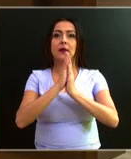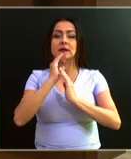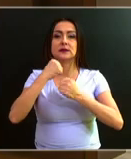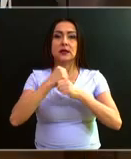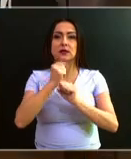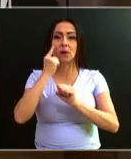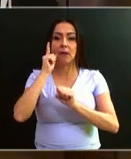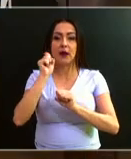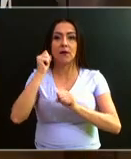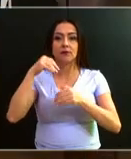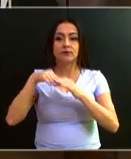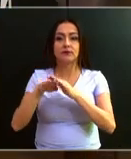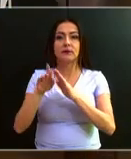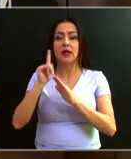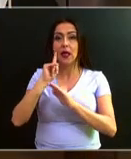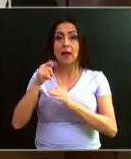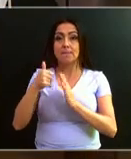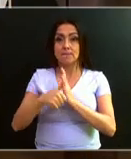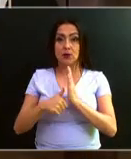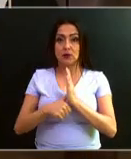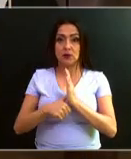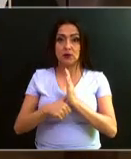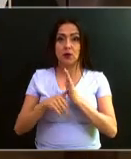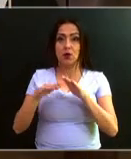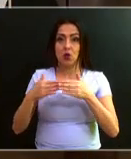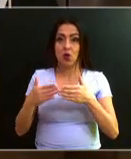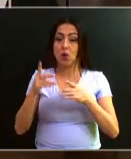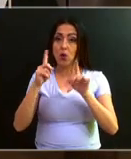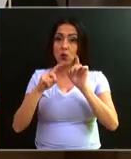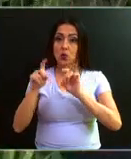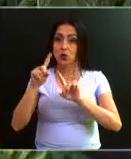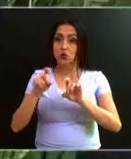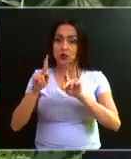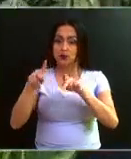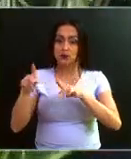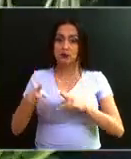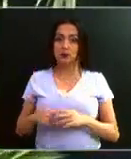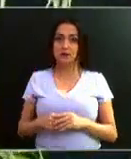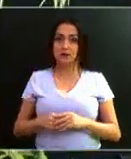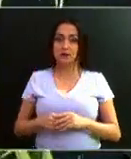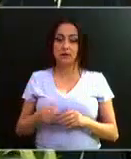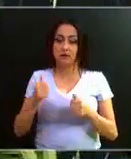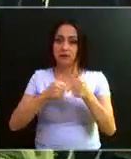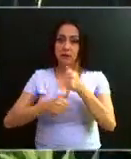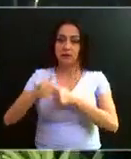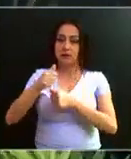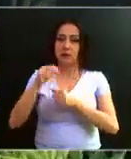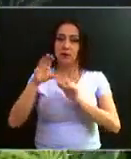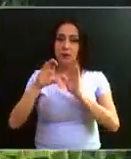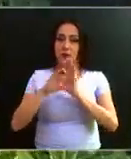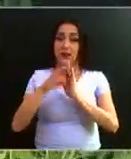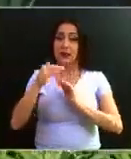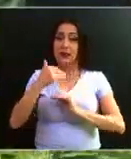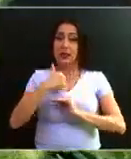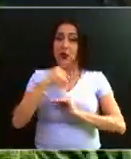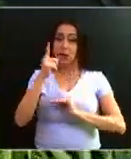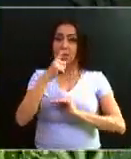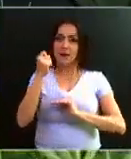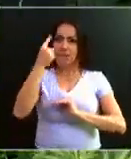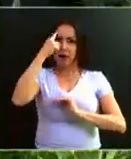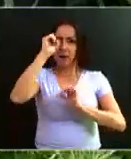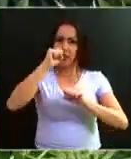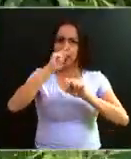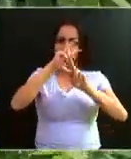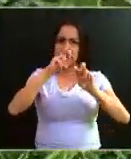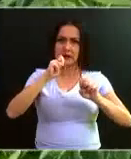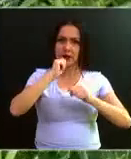realizó para someterlo a votación por medio de consulta ciudadana. El ente constitucional tendrá un mes para analizar